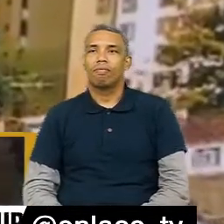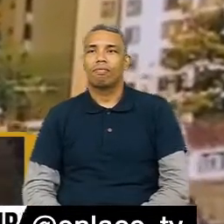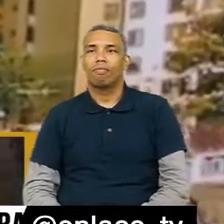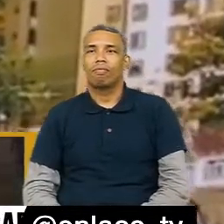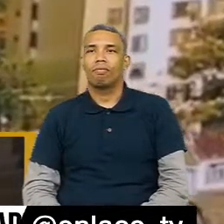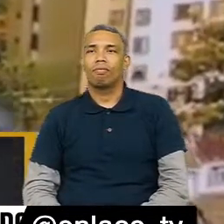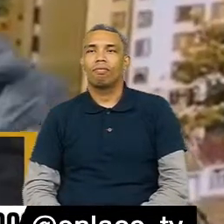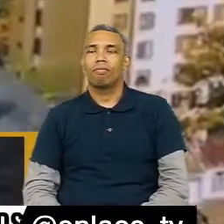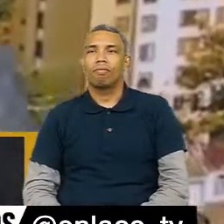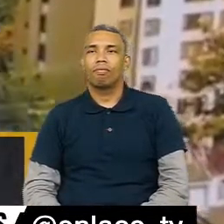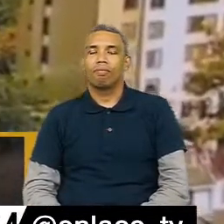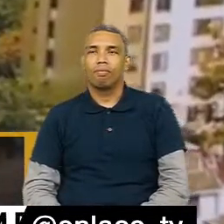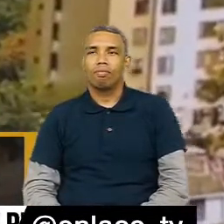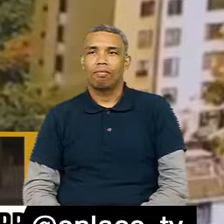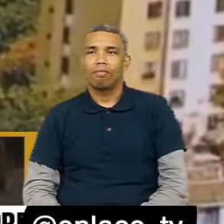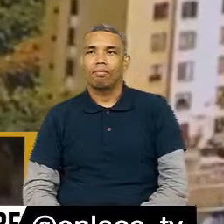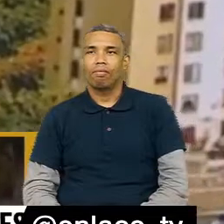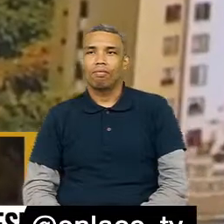Es nuestro secreto.